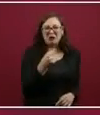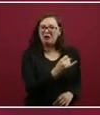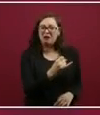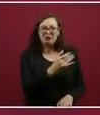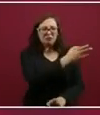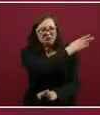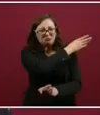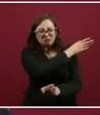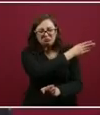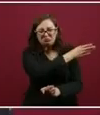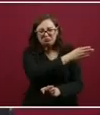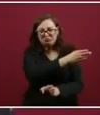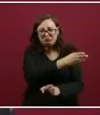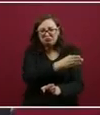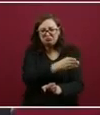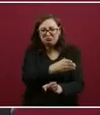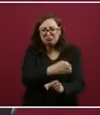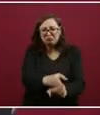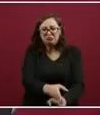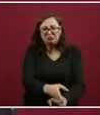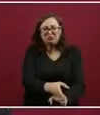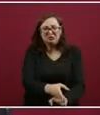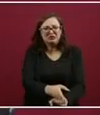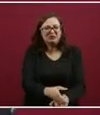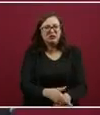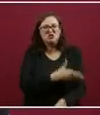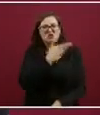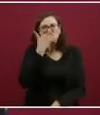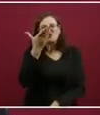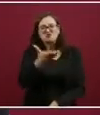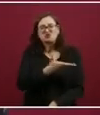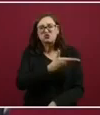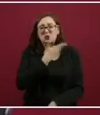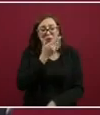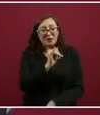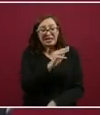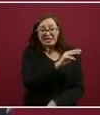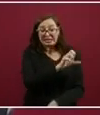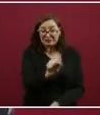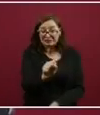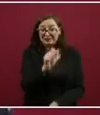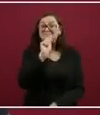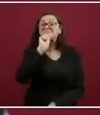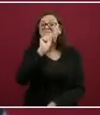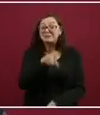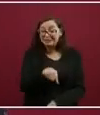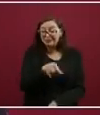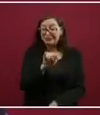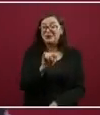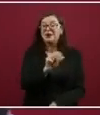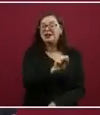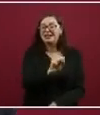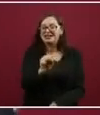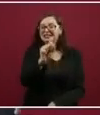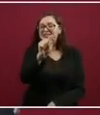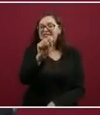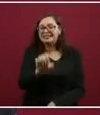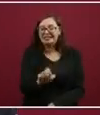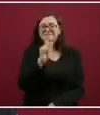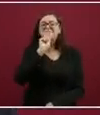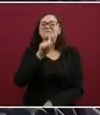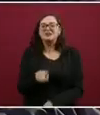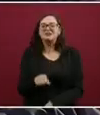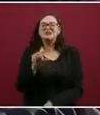imperó en el seguro, y así en el ISSSTE, y así en el Seguro